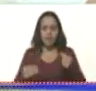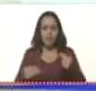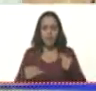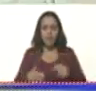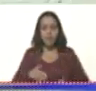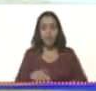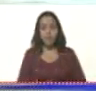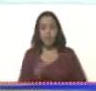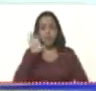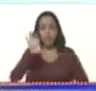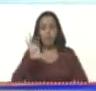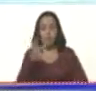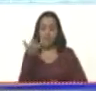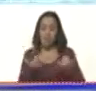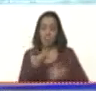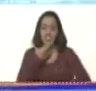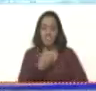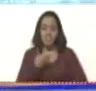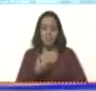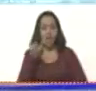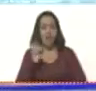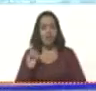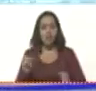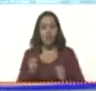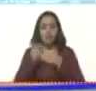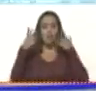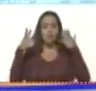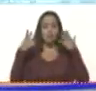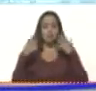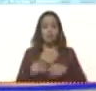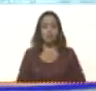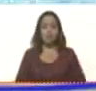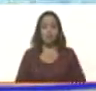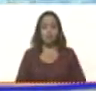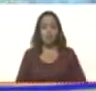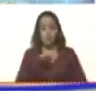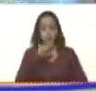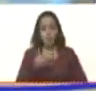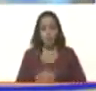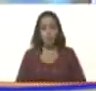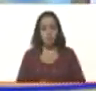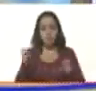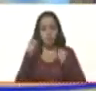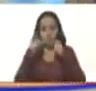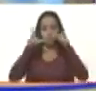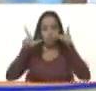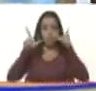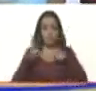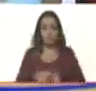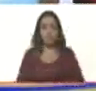haber sorpresas bonitas para el pueblo con el carnet de la patria.